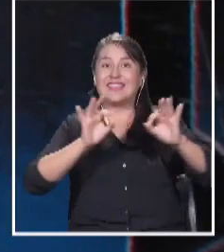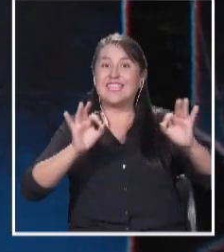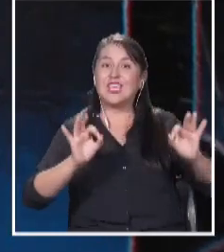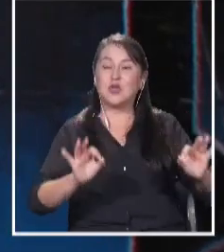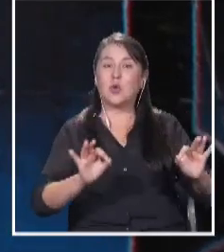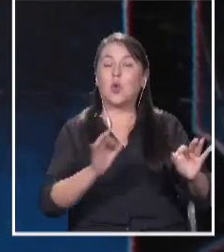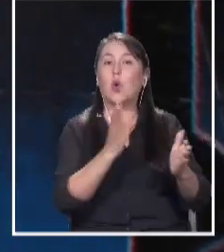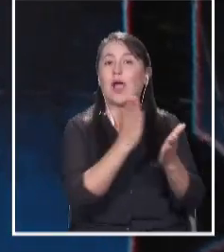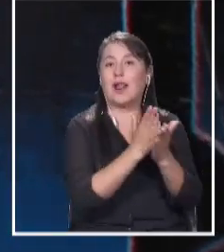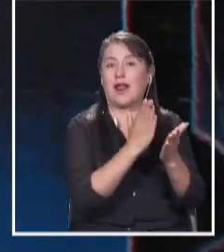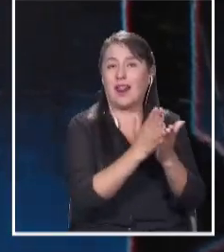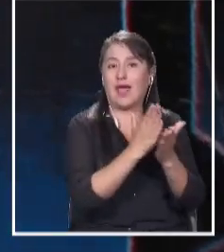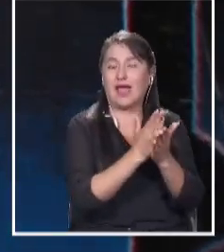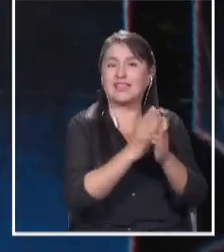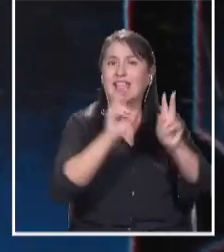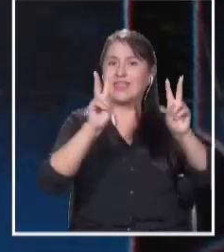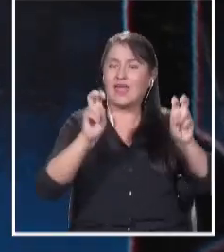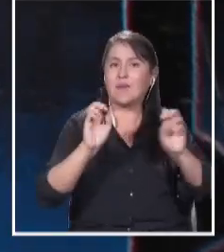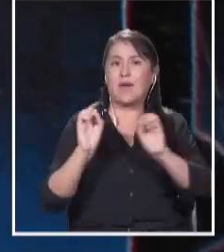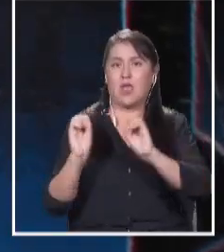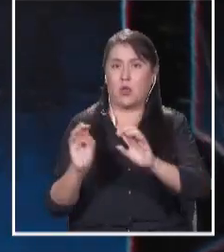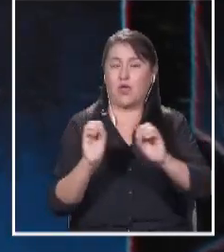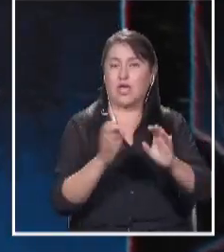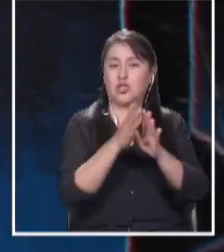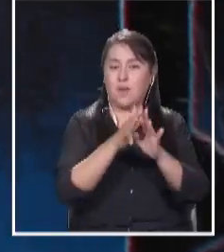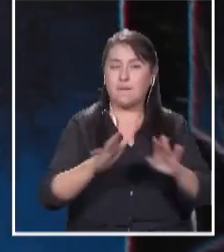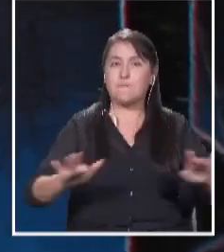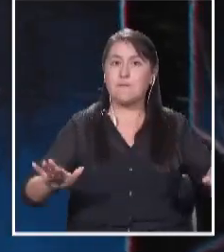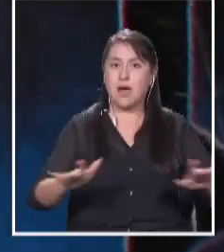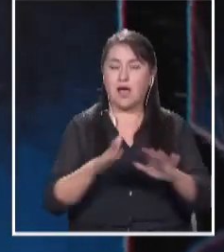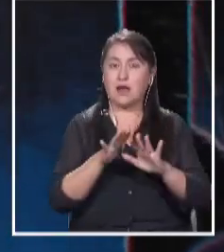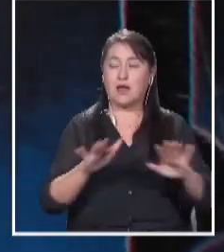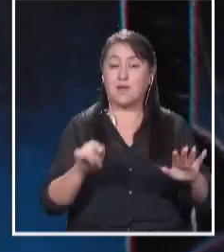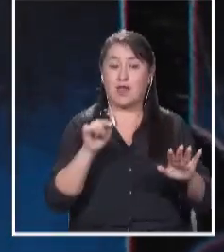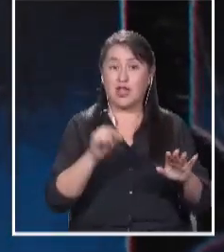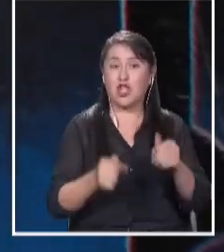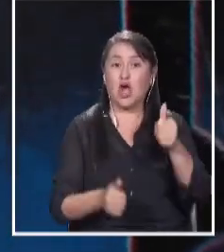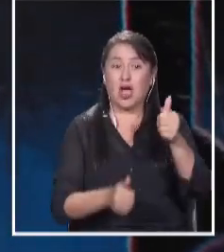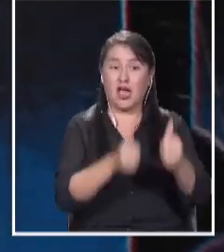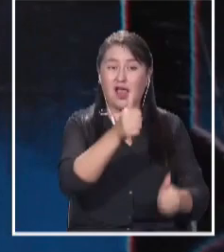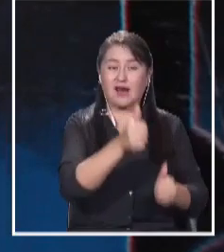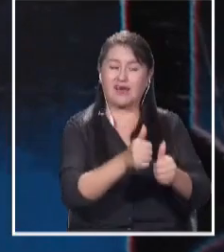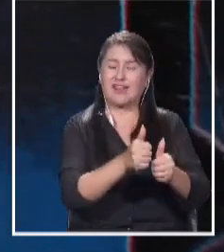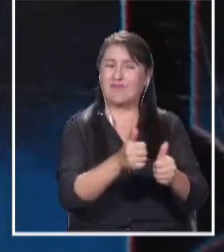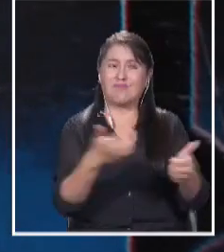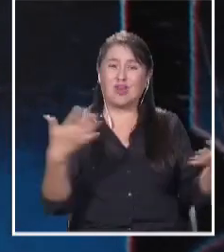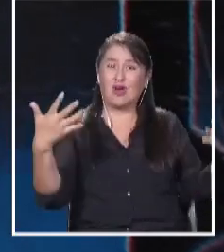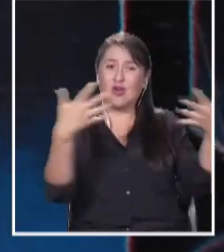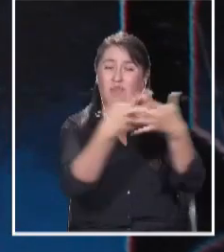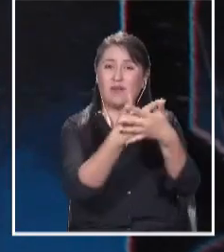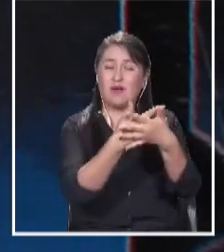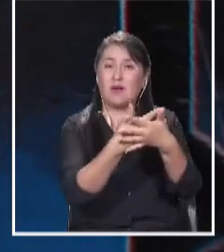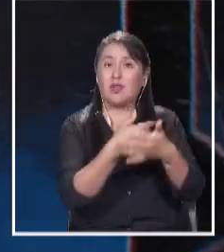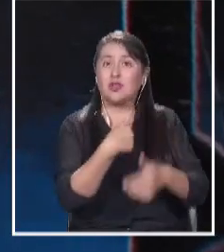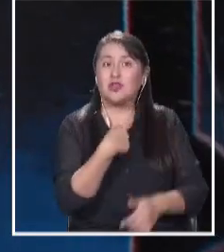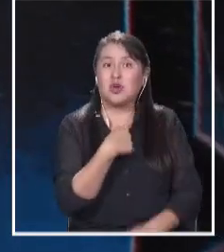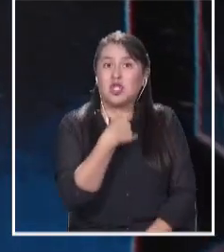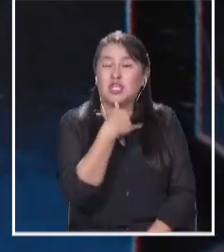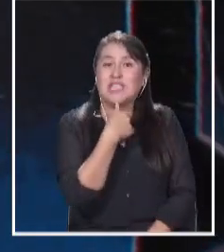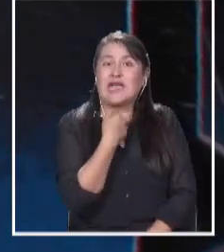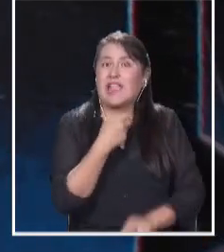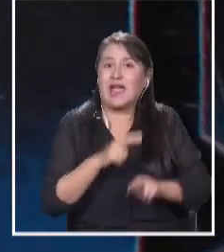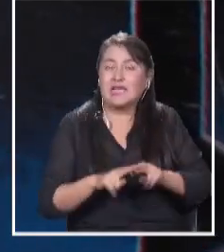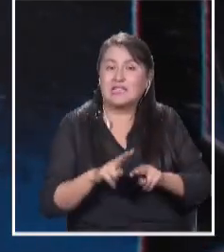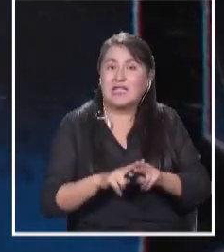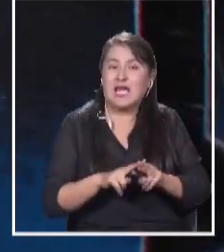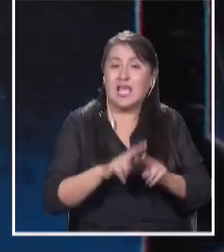marina. Nunca tuve un ramo de comunicación. Y durante toda esa carrera yo estaba muy confundida porque no sabía qué iba a hacer, si hacía investigación, si no tenía tan